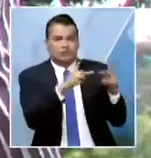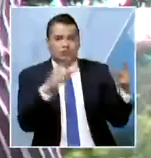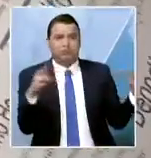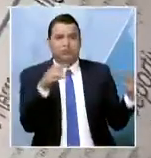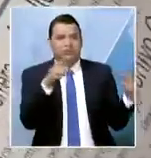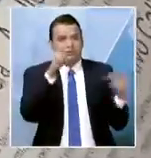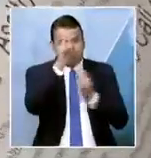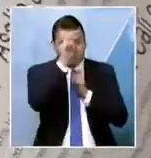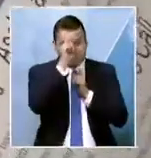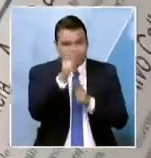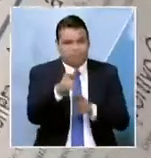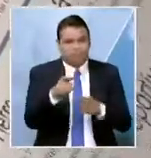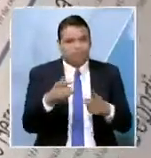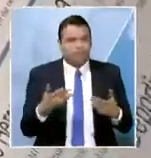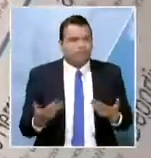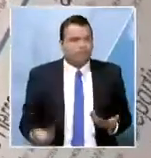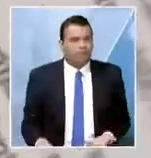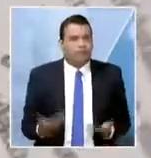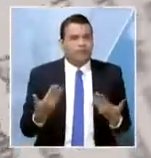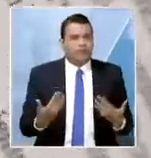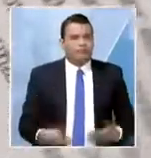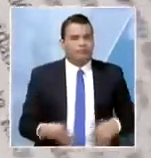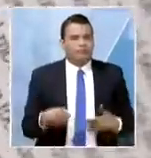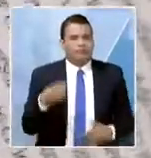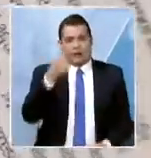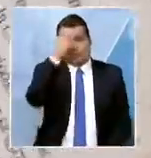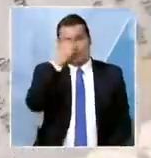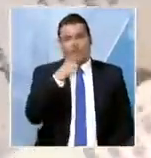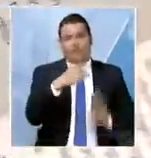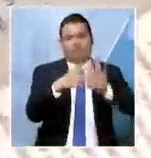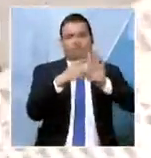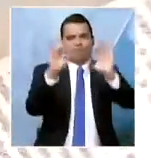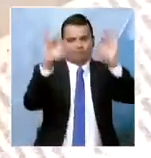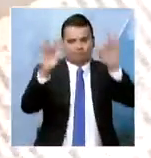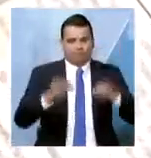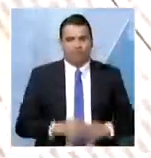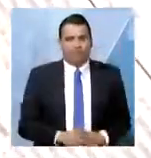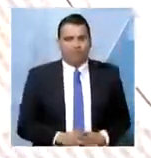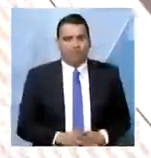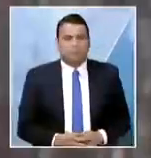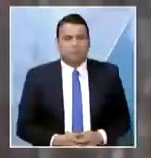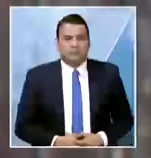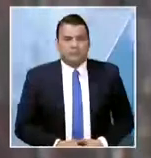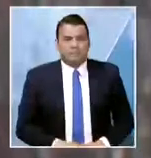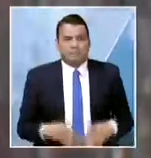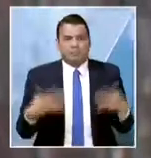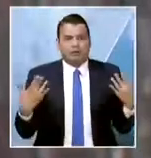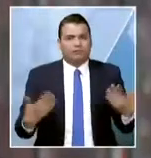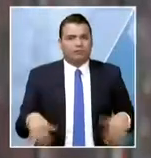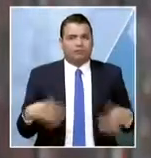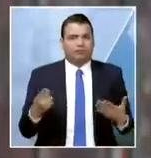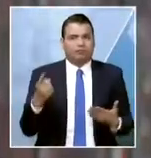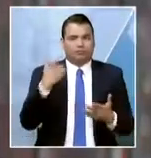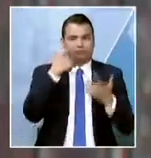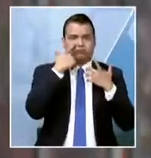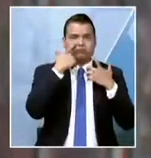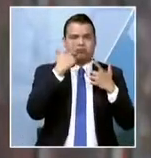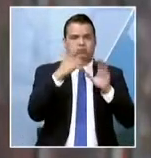homenaje para resaltar la obra y la vida de álvaro h caicedo un gran legado